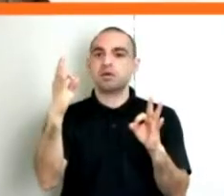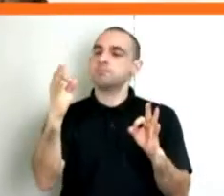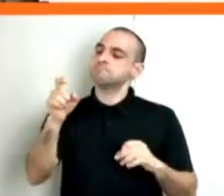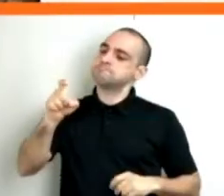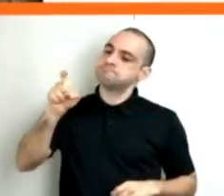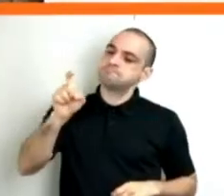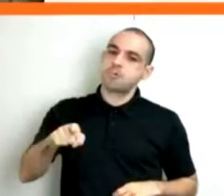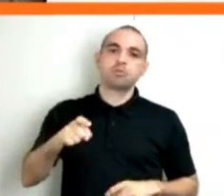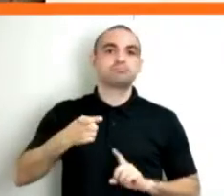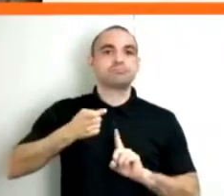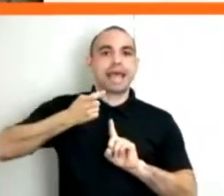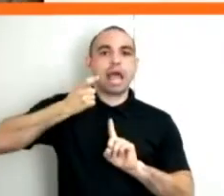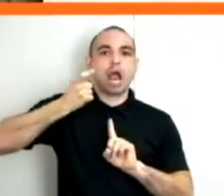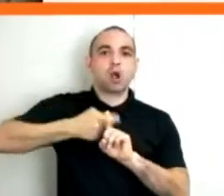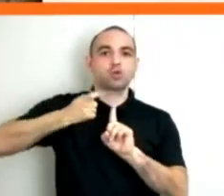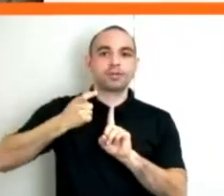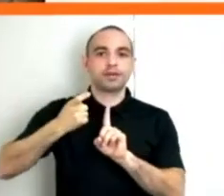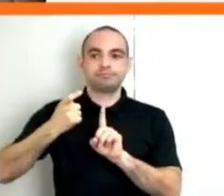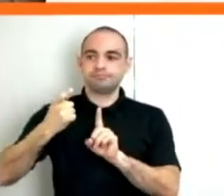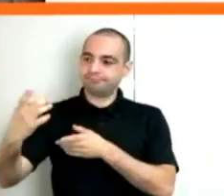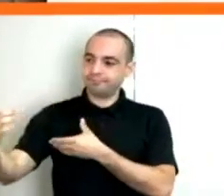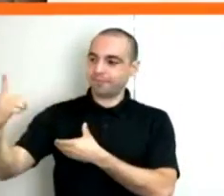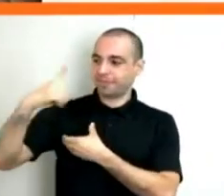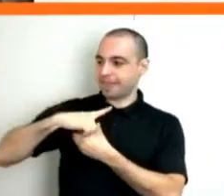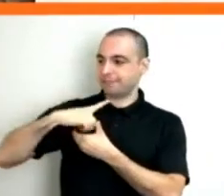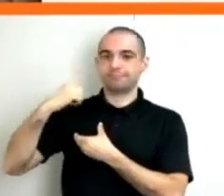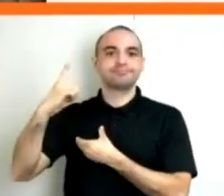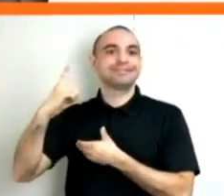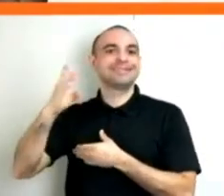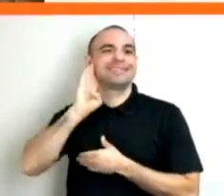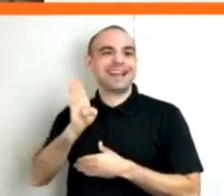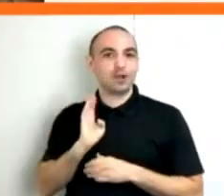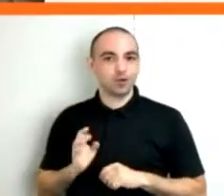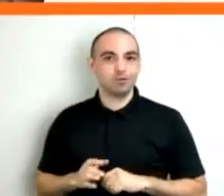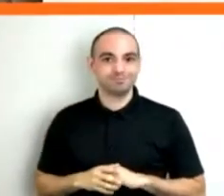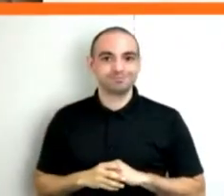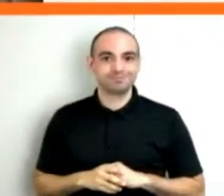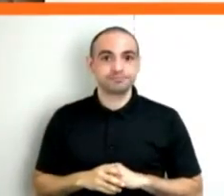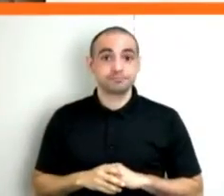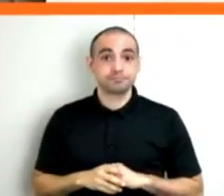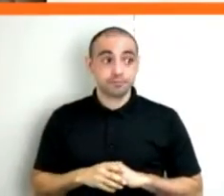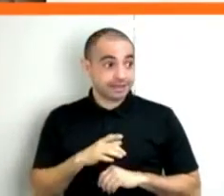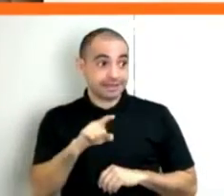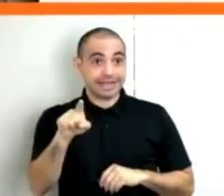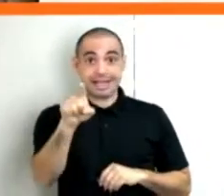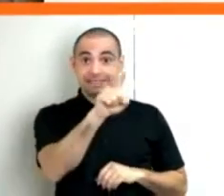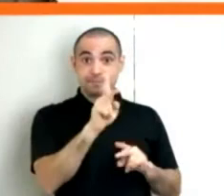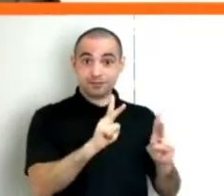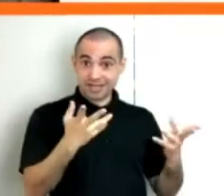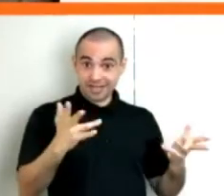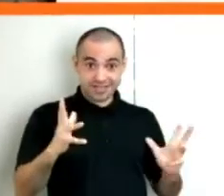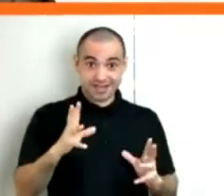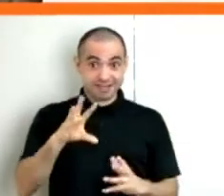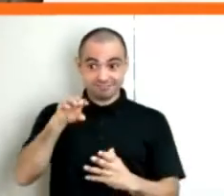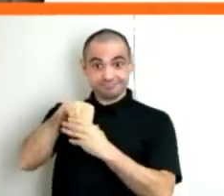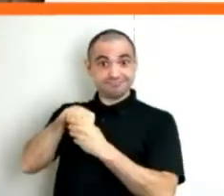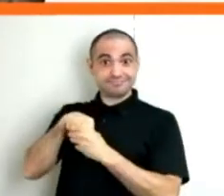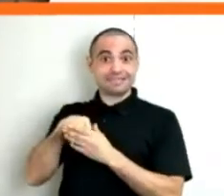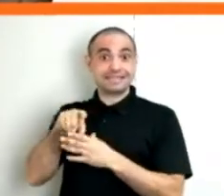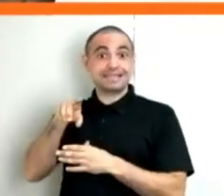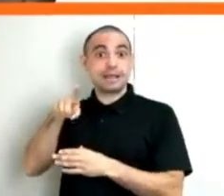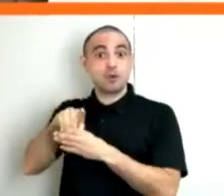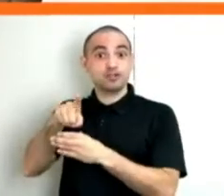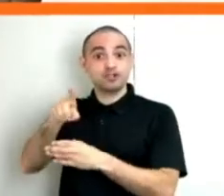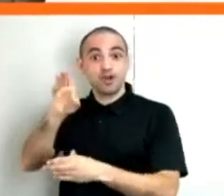automática ese pago de $300 y aquellos que obviamente están en depósito directo, si sale el jueves 11, ya